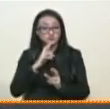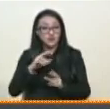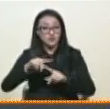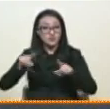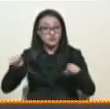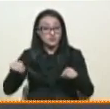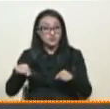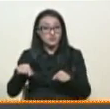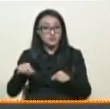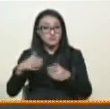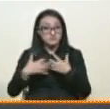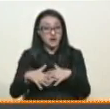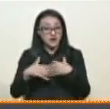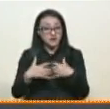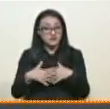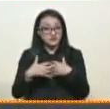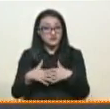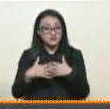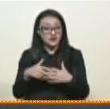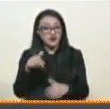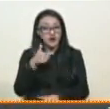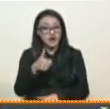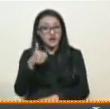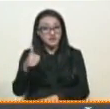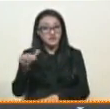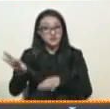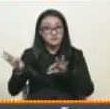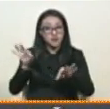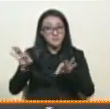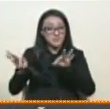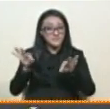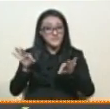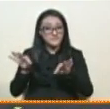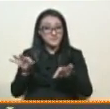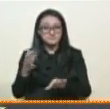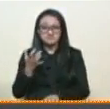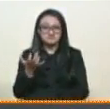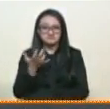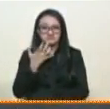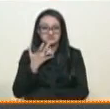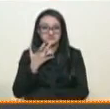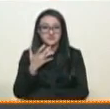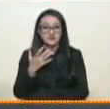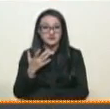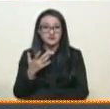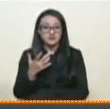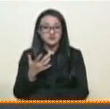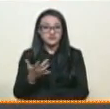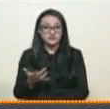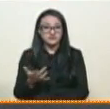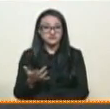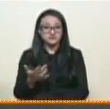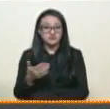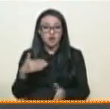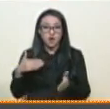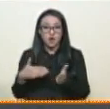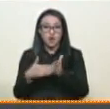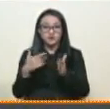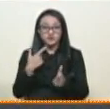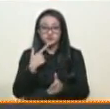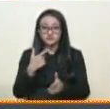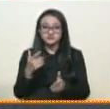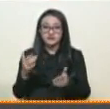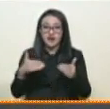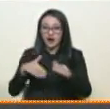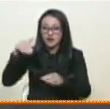máquina, que digan cada candidato obtuvo tanto o cuánto, bueno, sencillamente eso lo vamos a contrarrestar contra lo que dice la caja